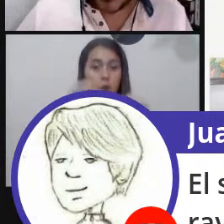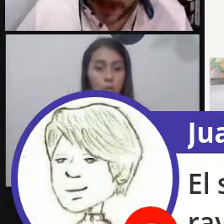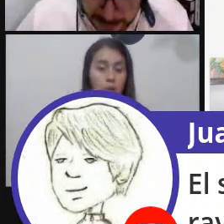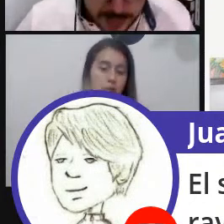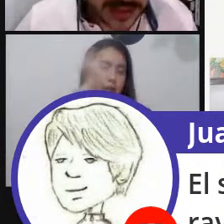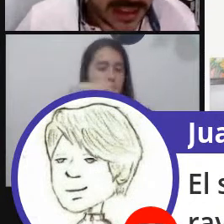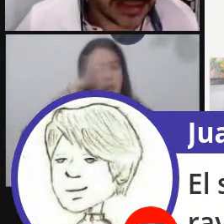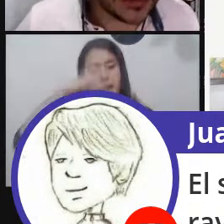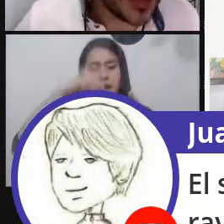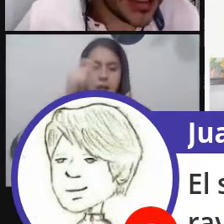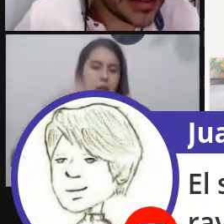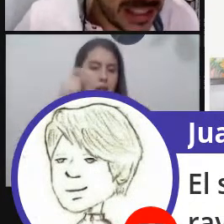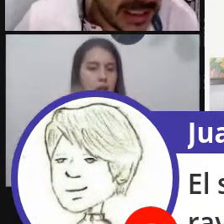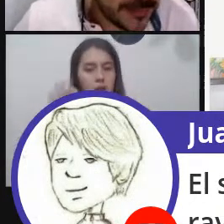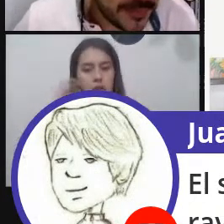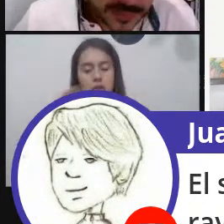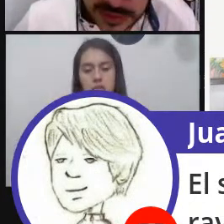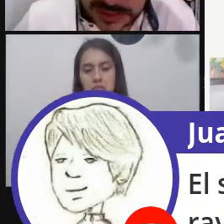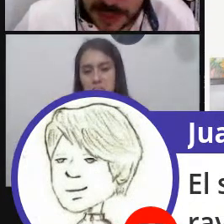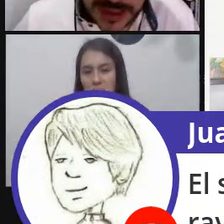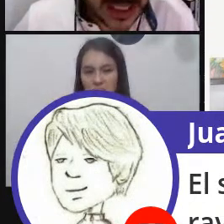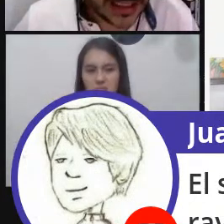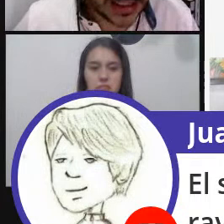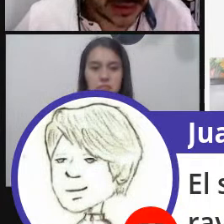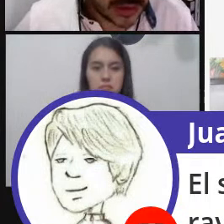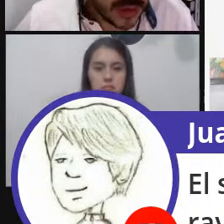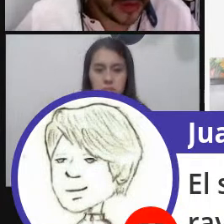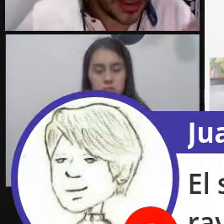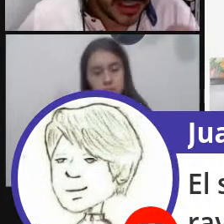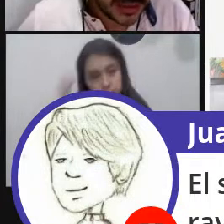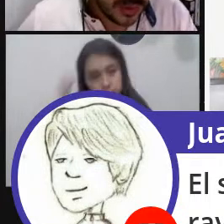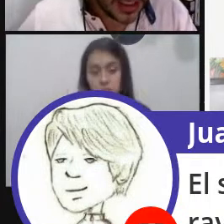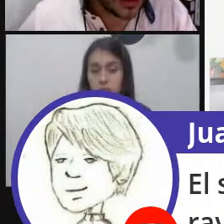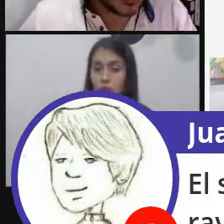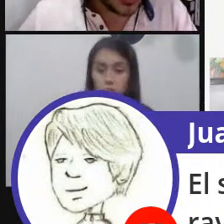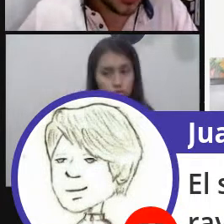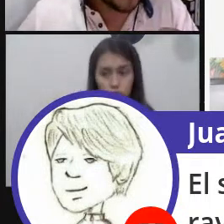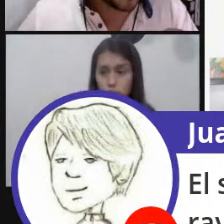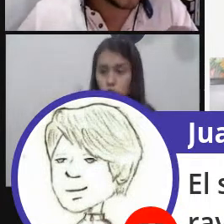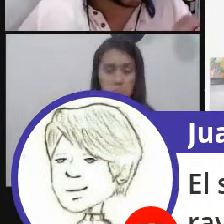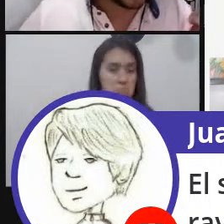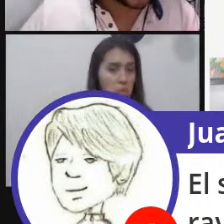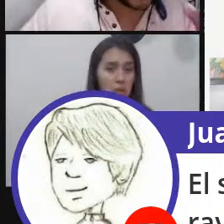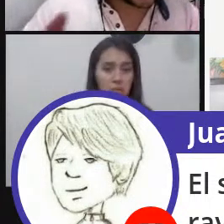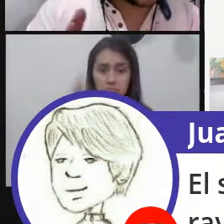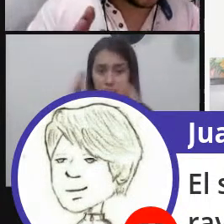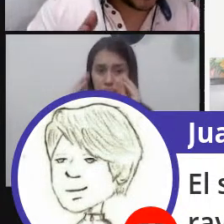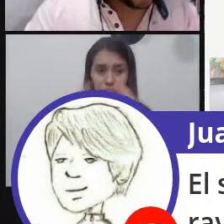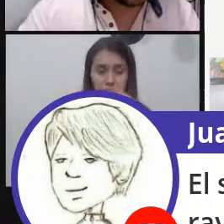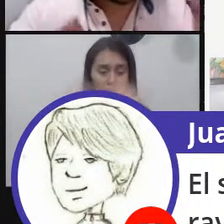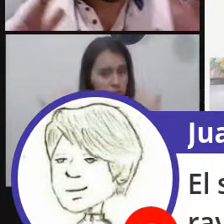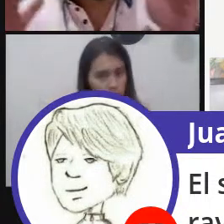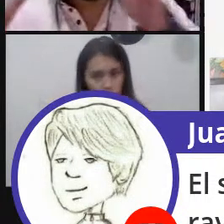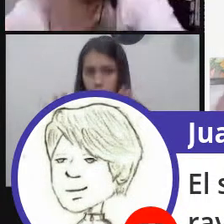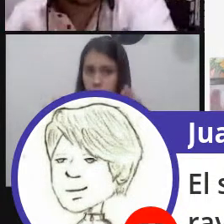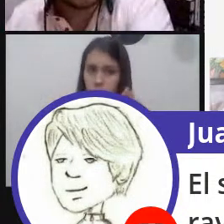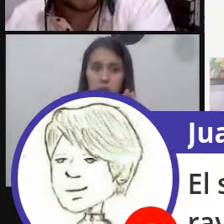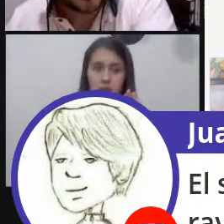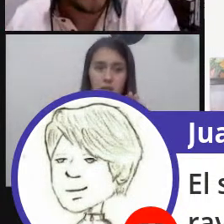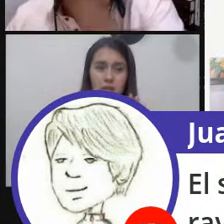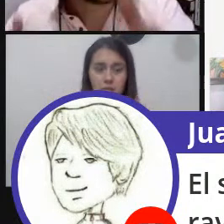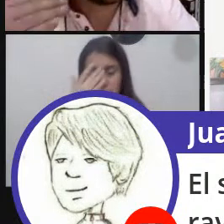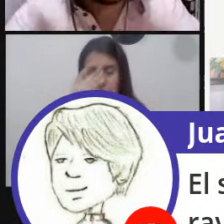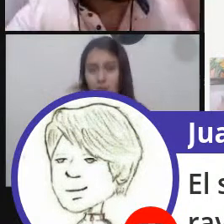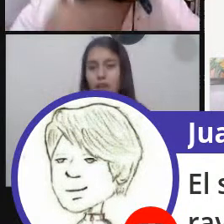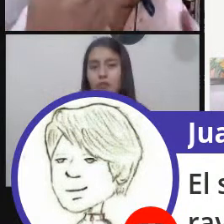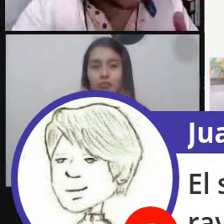látex en vivo en las clases? Sí, puedes hacer todo lo que quieras, Juan Carlos, porque tú vas a estar transmitiendo desde otro